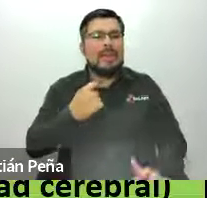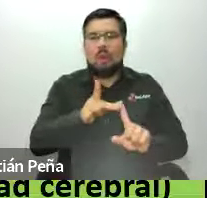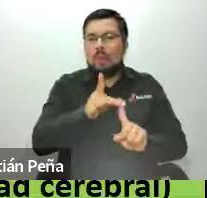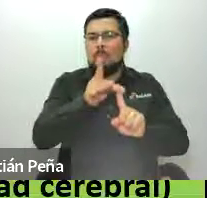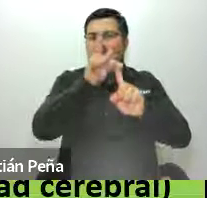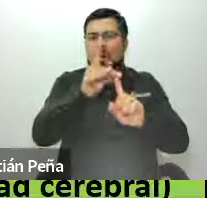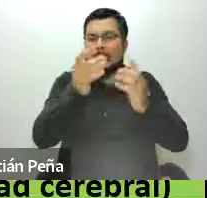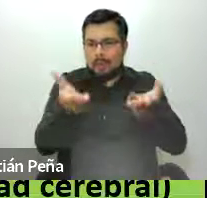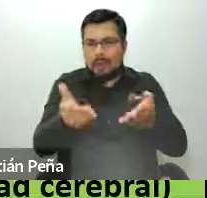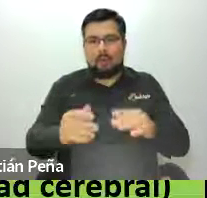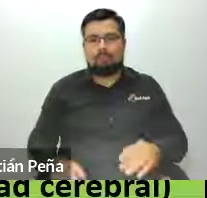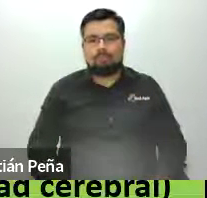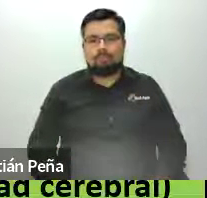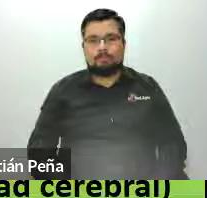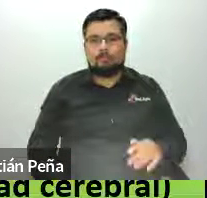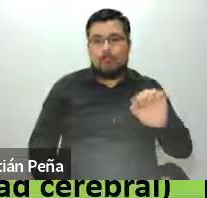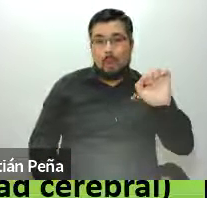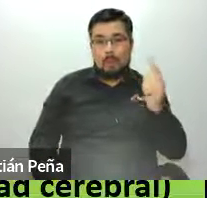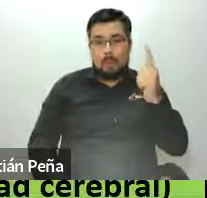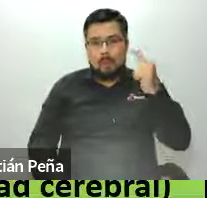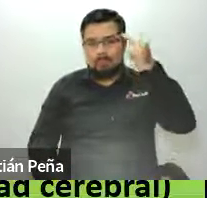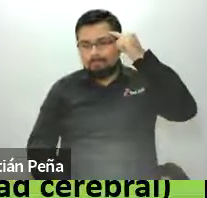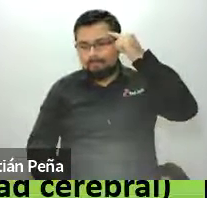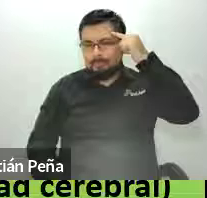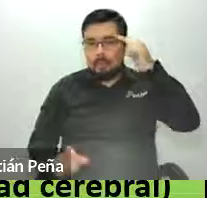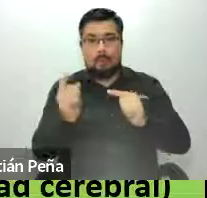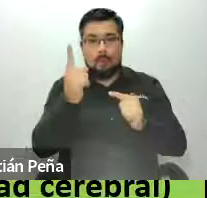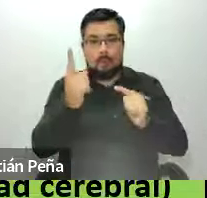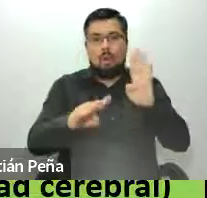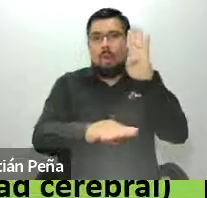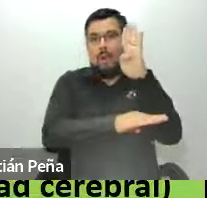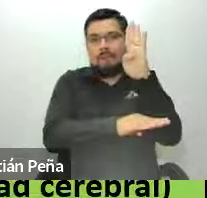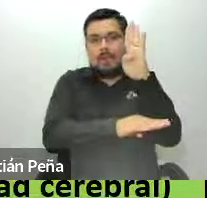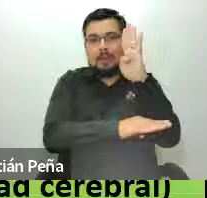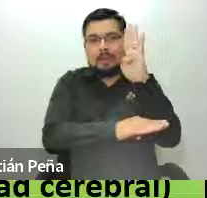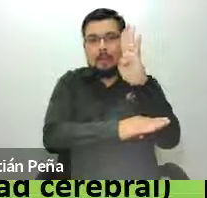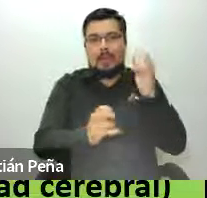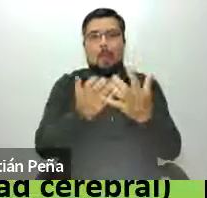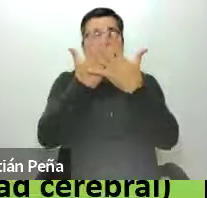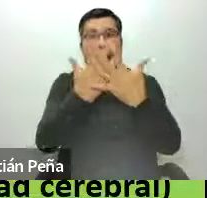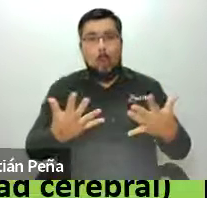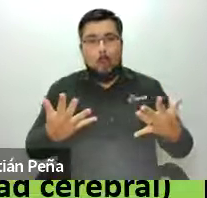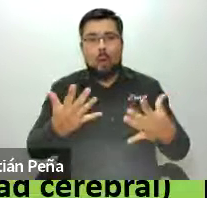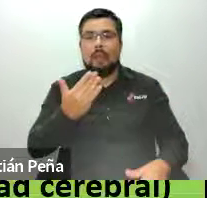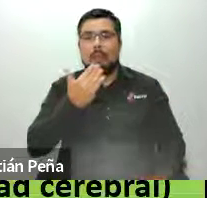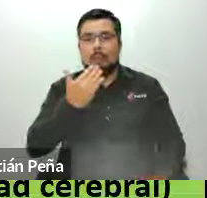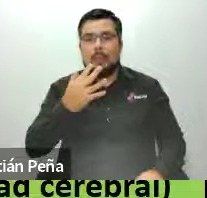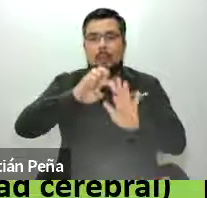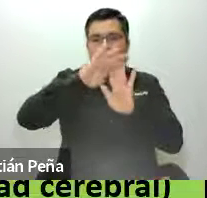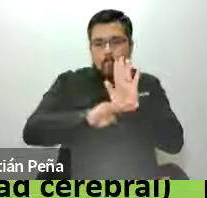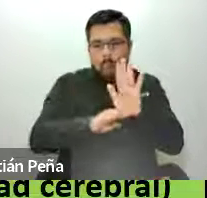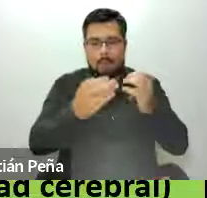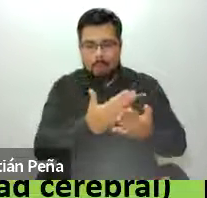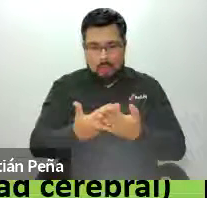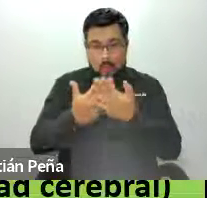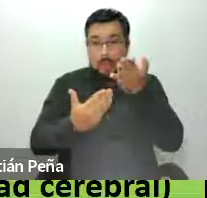Como considerar primero las bases curriculares, como les digo, y los programas de estudio. Y este proceso de evaluación para